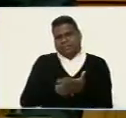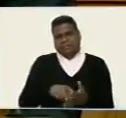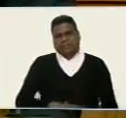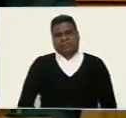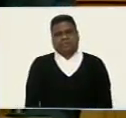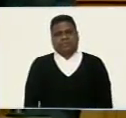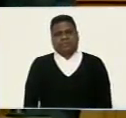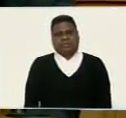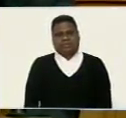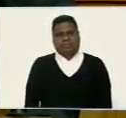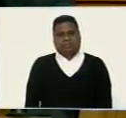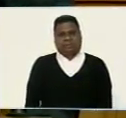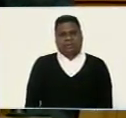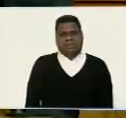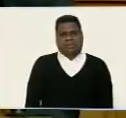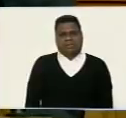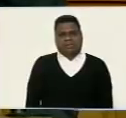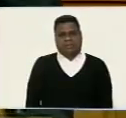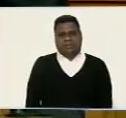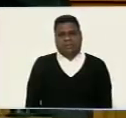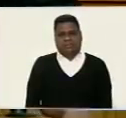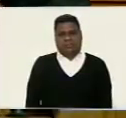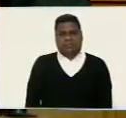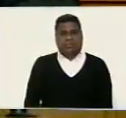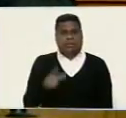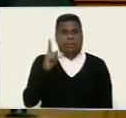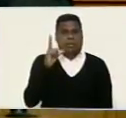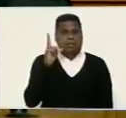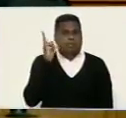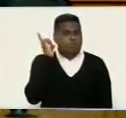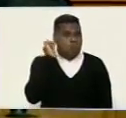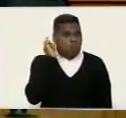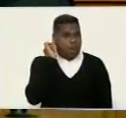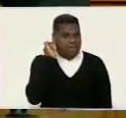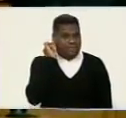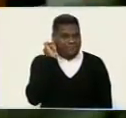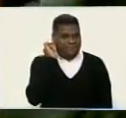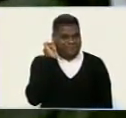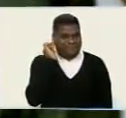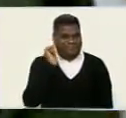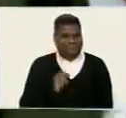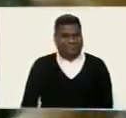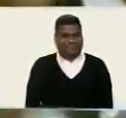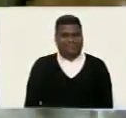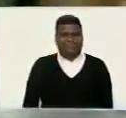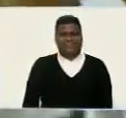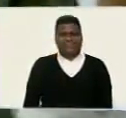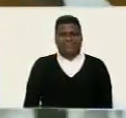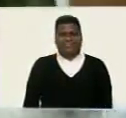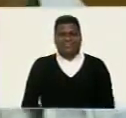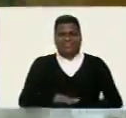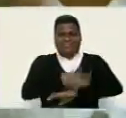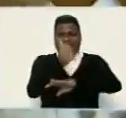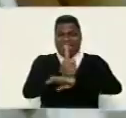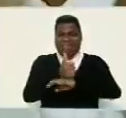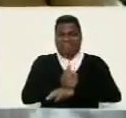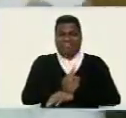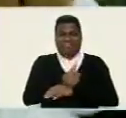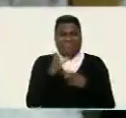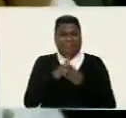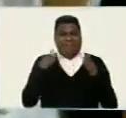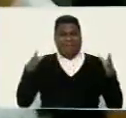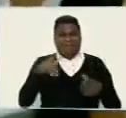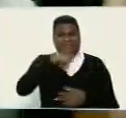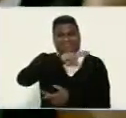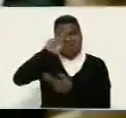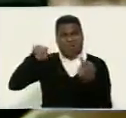Claro. Las mujeres. jefa suprema de esta revolución.